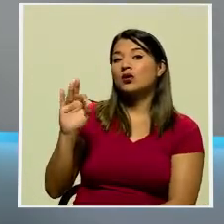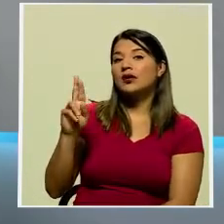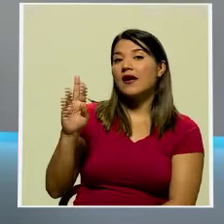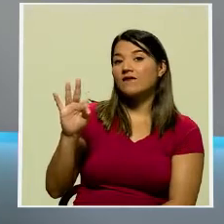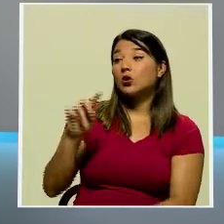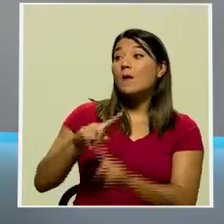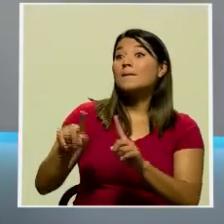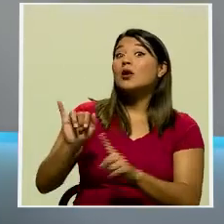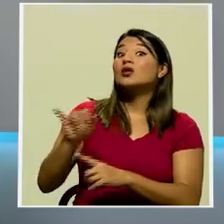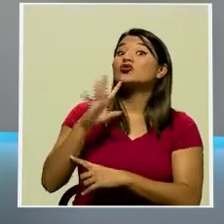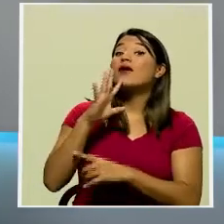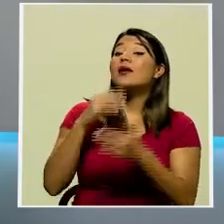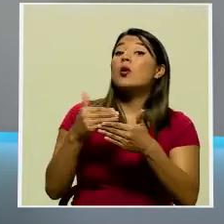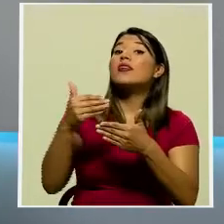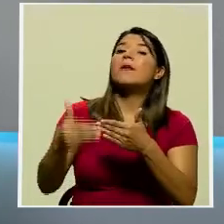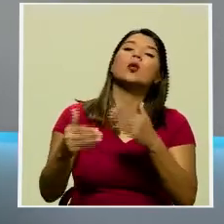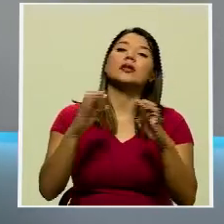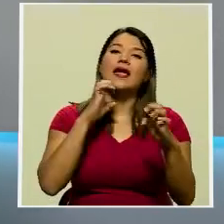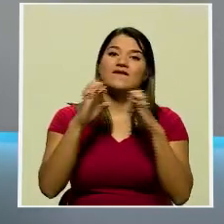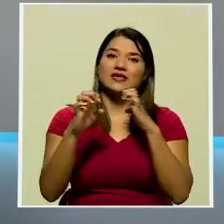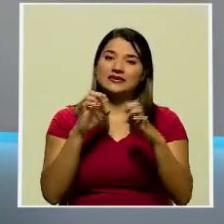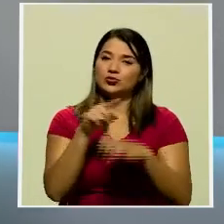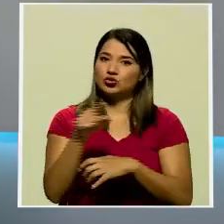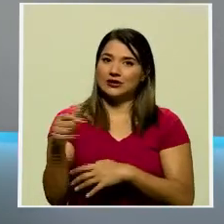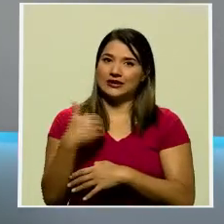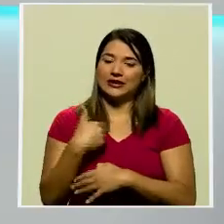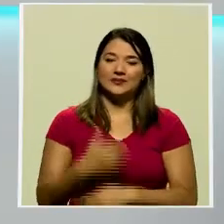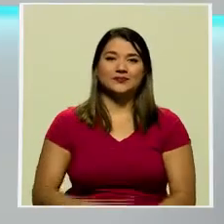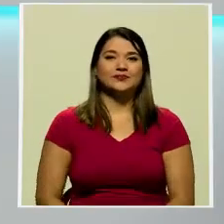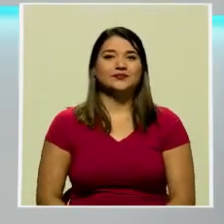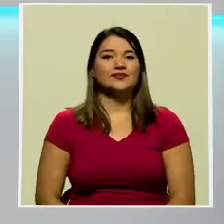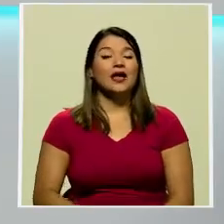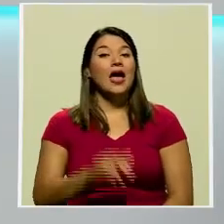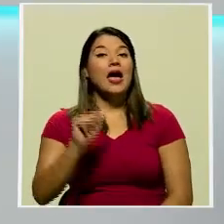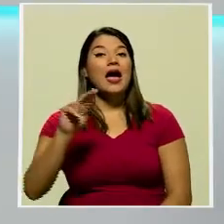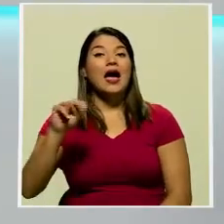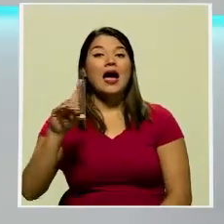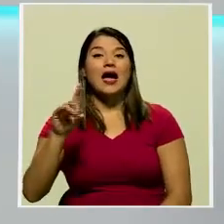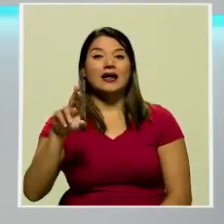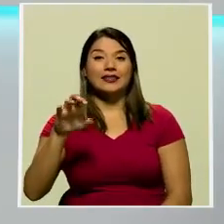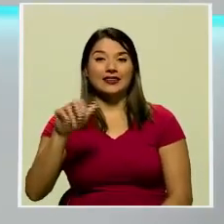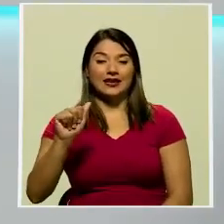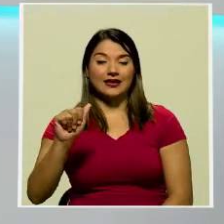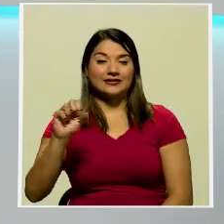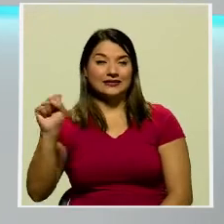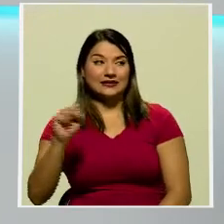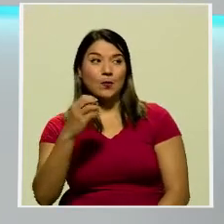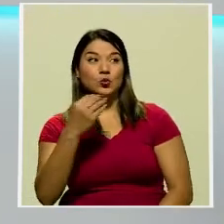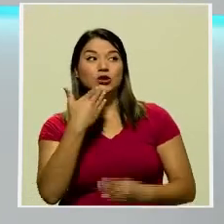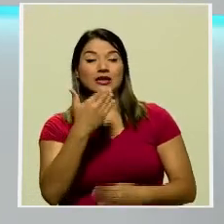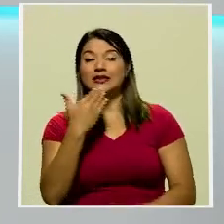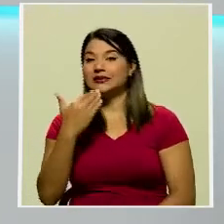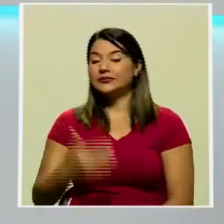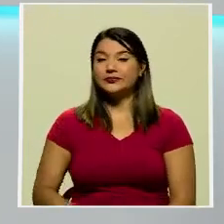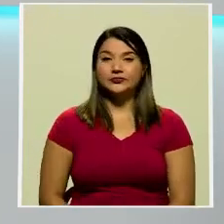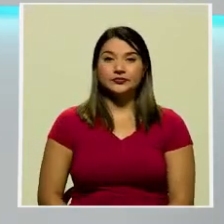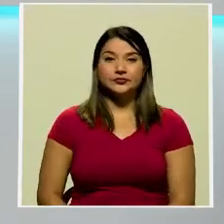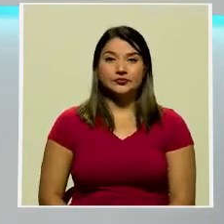usted con la entrevista que tiene acostumbrada siempre. Andrea Salazar, muchas gracias. Gracias, don Ernesto.